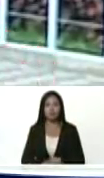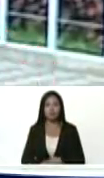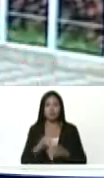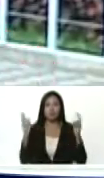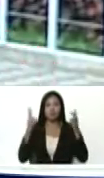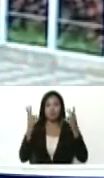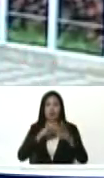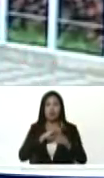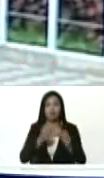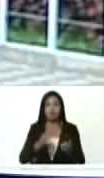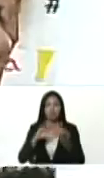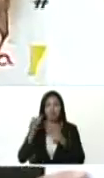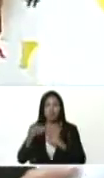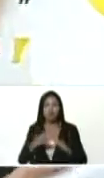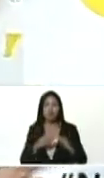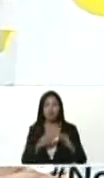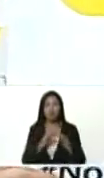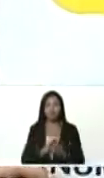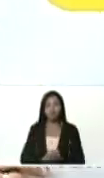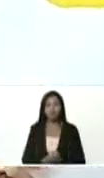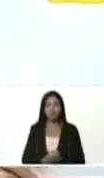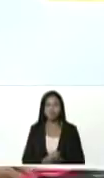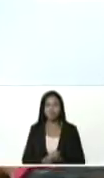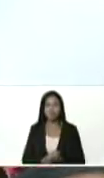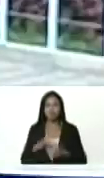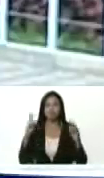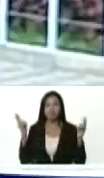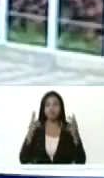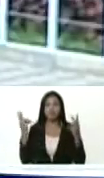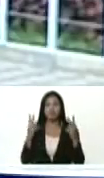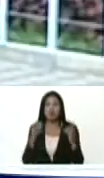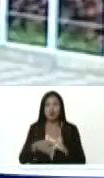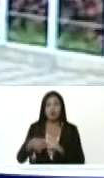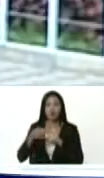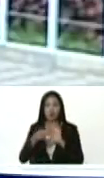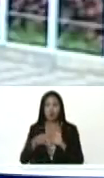viva el poder comunal! ¡Viva! ¡Que viva la Unión Cívico-Militar!